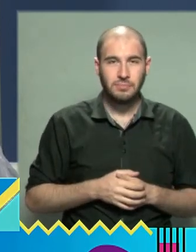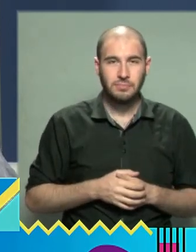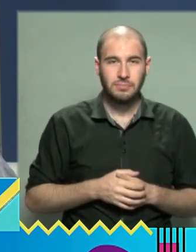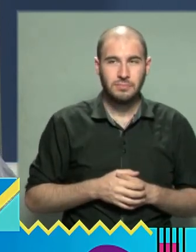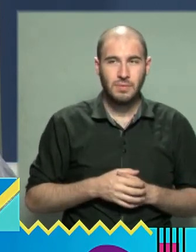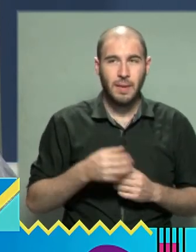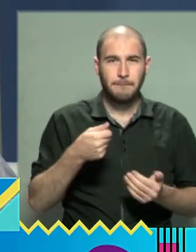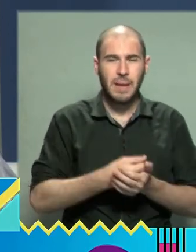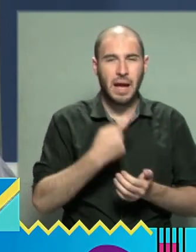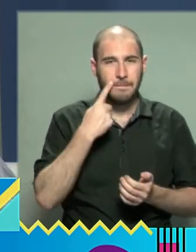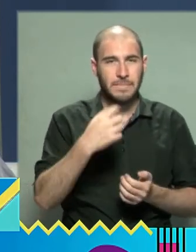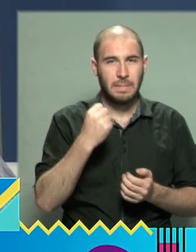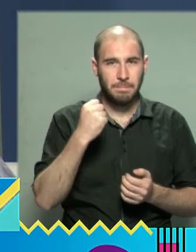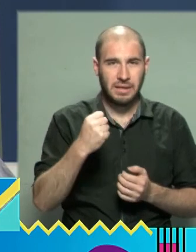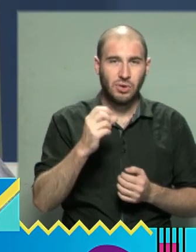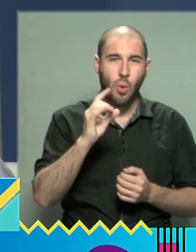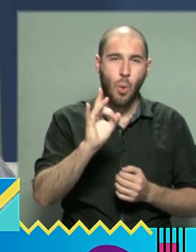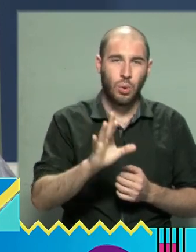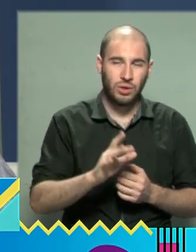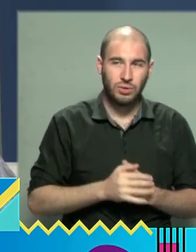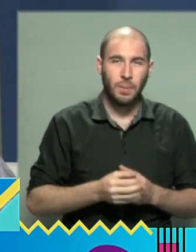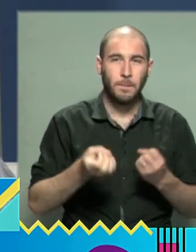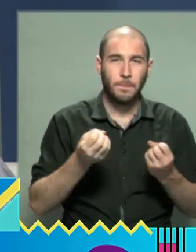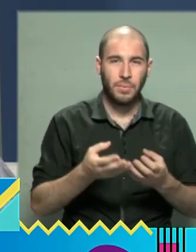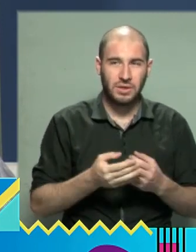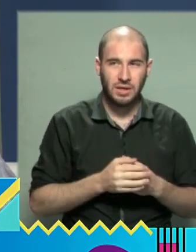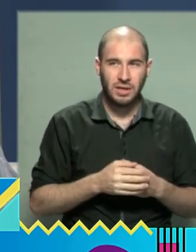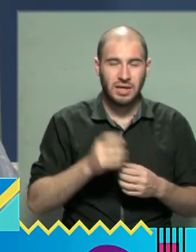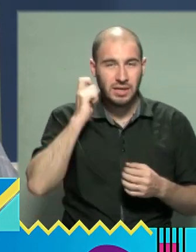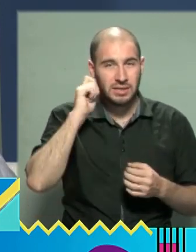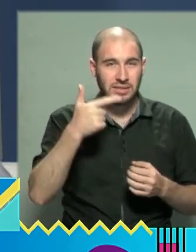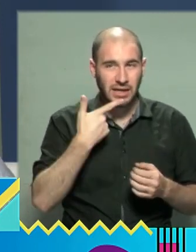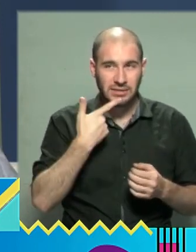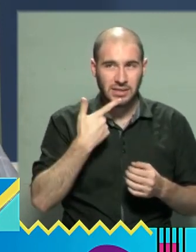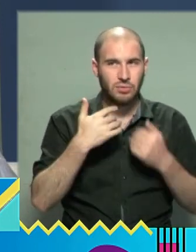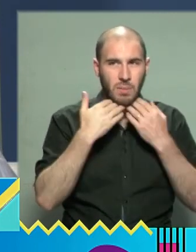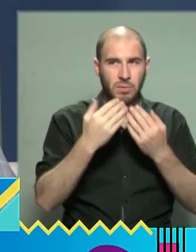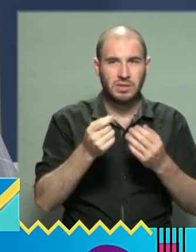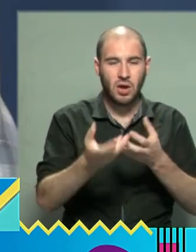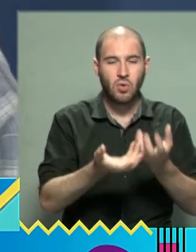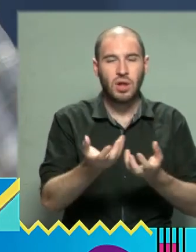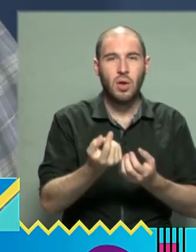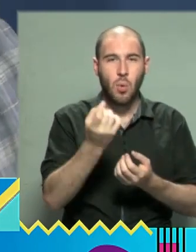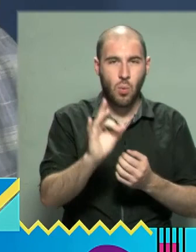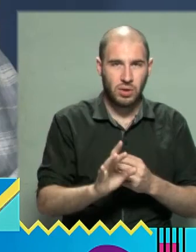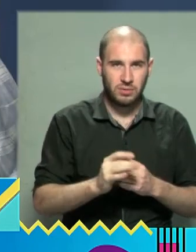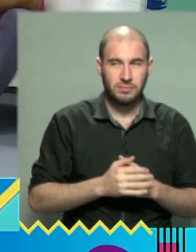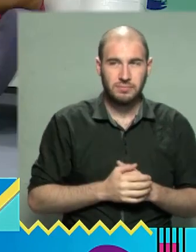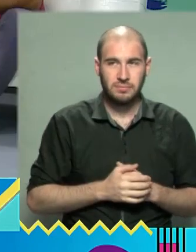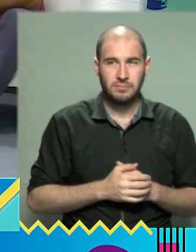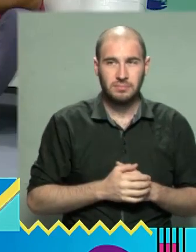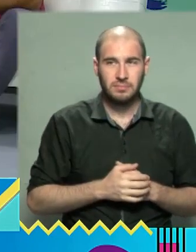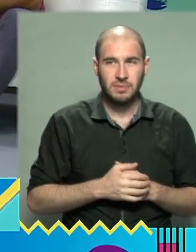va a pagar 1.000 pesos solo por tener conectado el gas, y aún por más que nos prenda una sola hornada. Bien. Bueno,